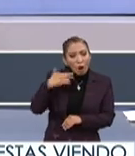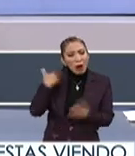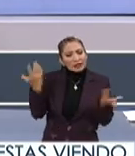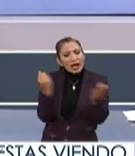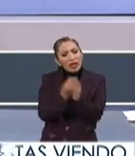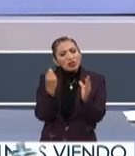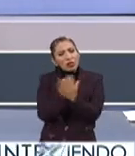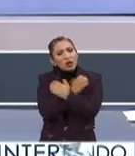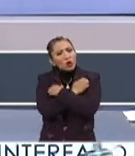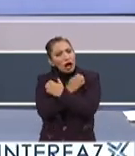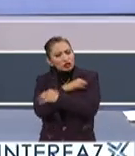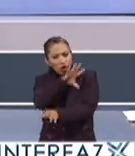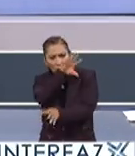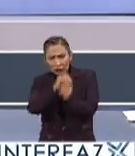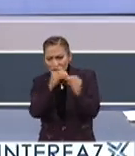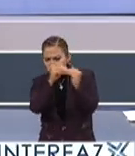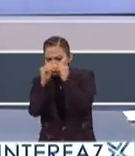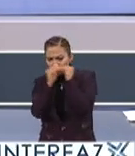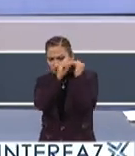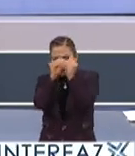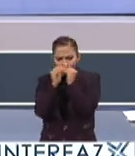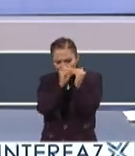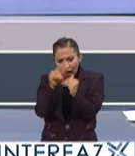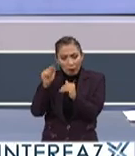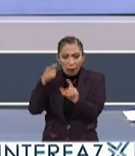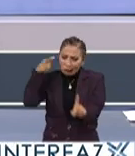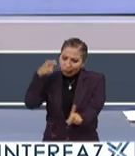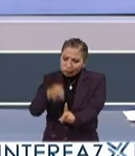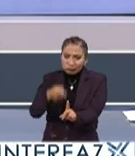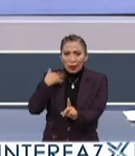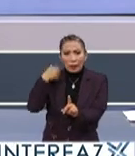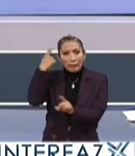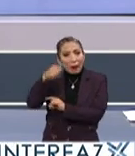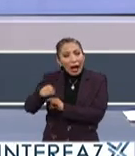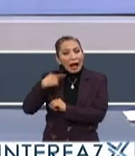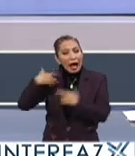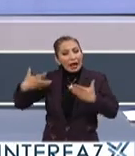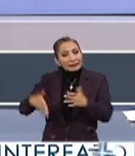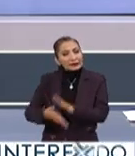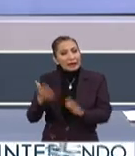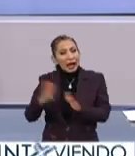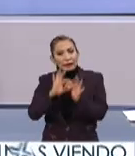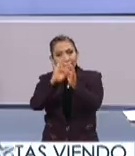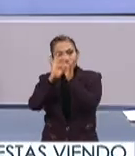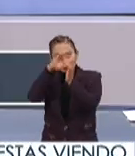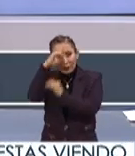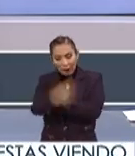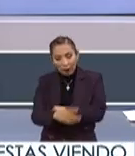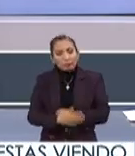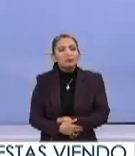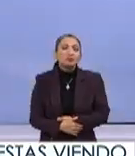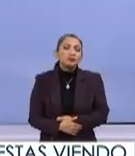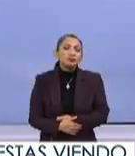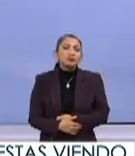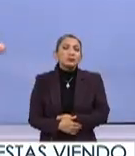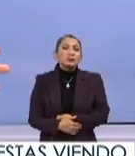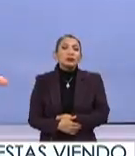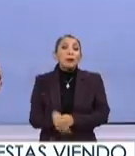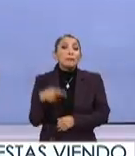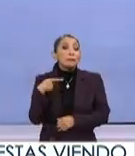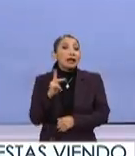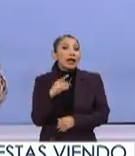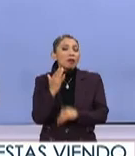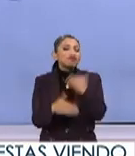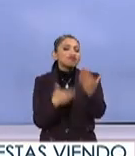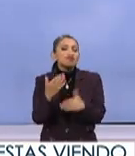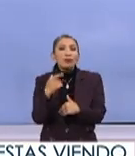impartir una educación homogeneizada, principalmente orientada a construir la unidad nacional. Sin embargo,